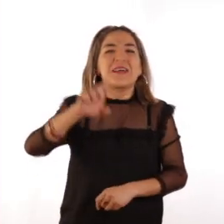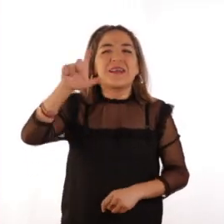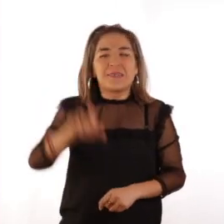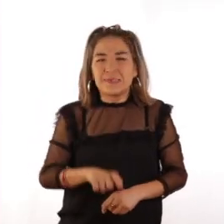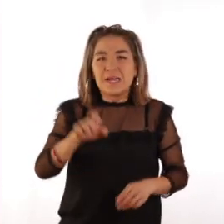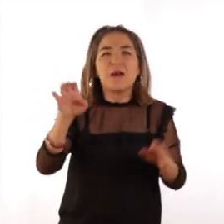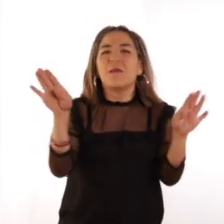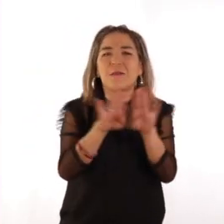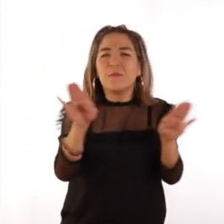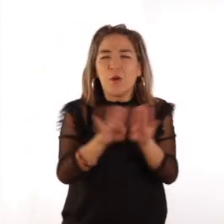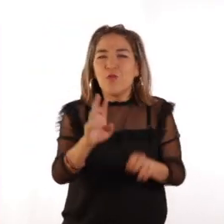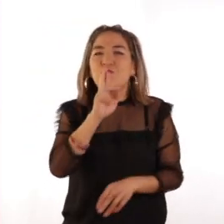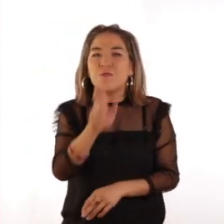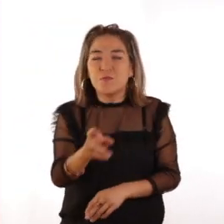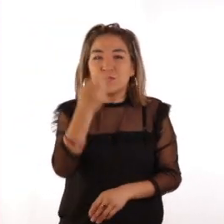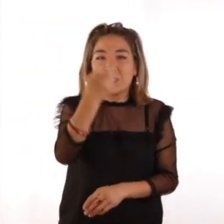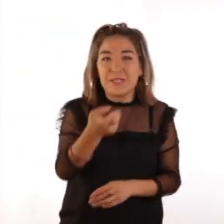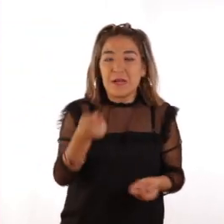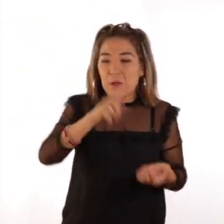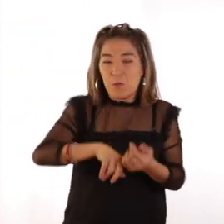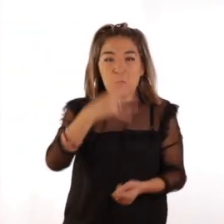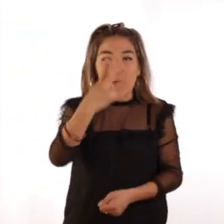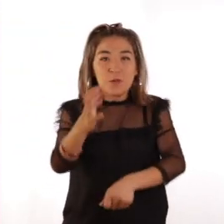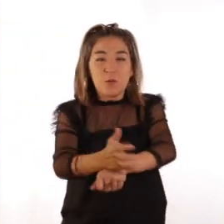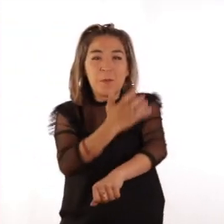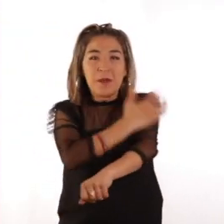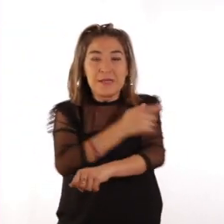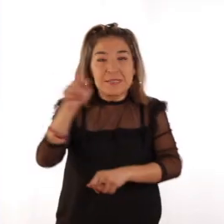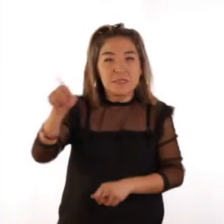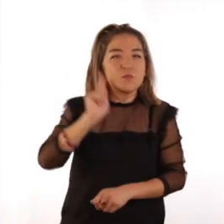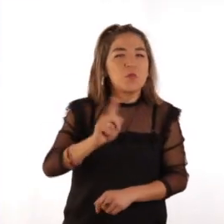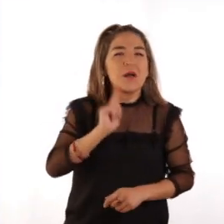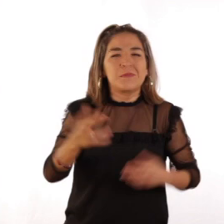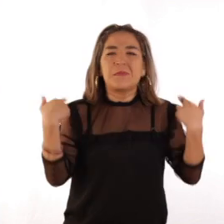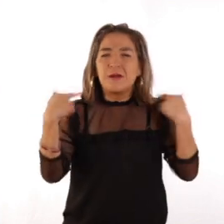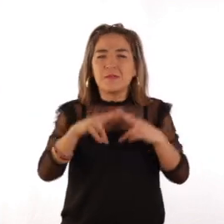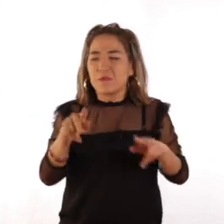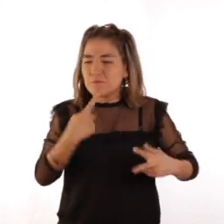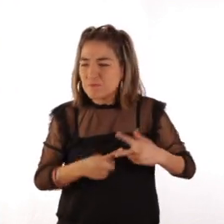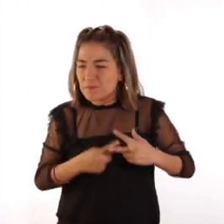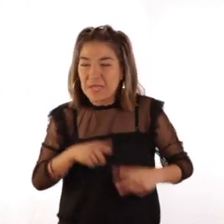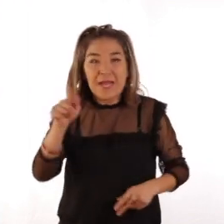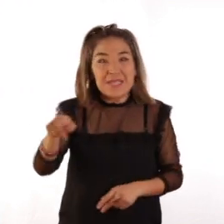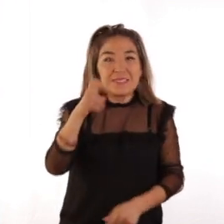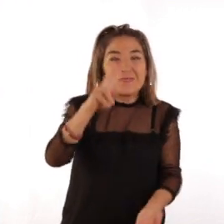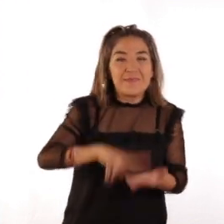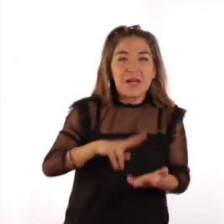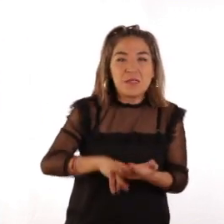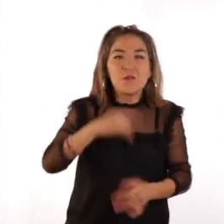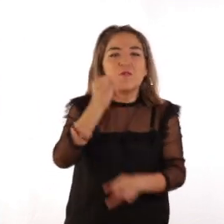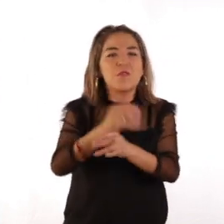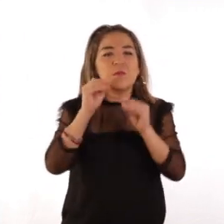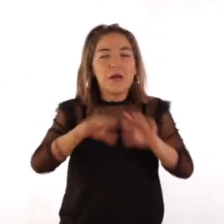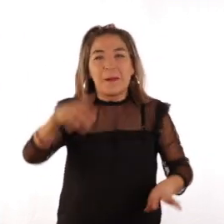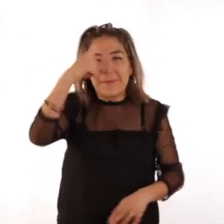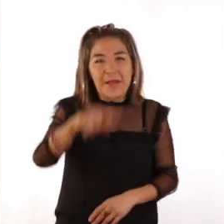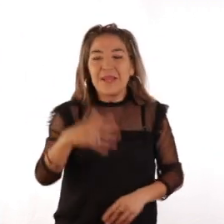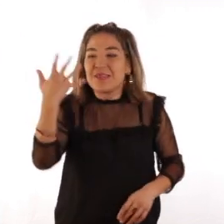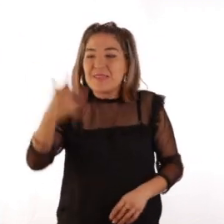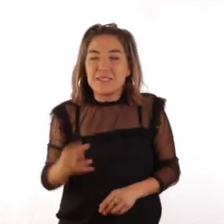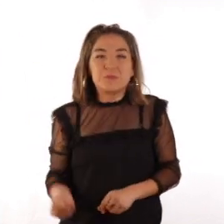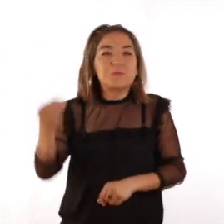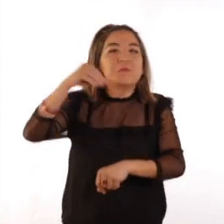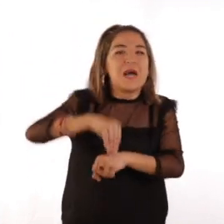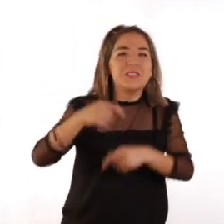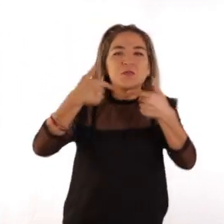Es decir, en función de las respuestas de tus 4 compañeros, ella calculará el valor de esa información para los